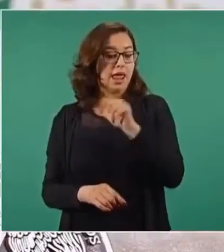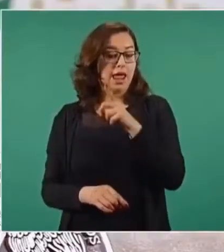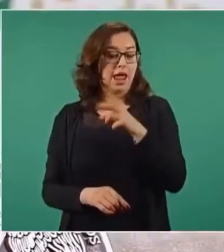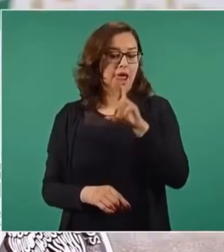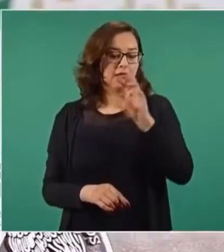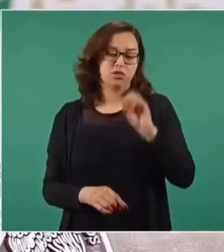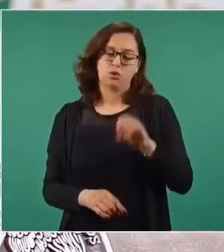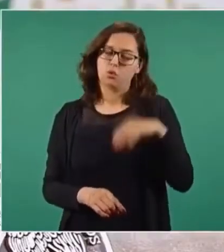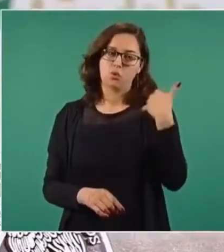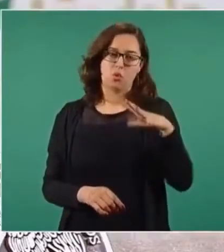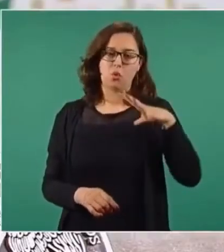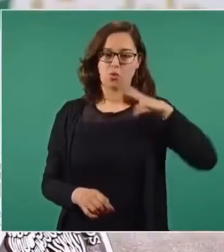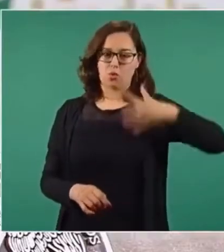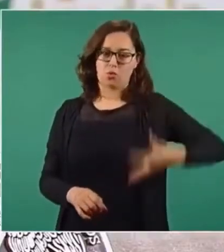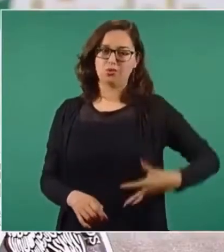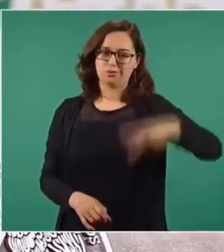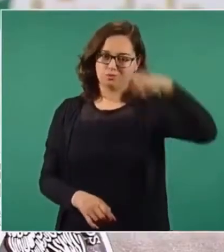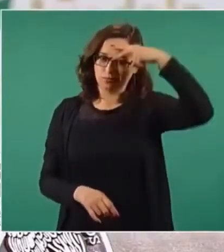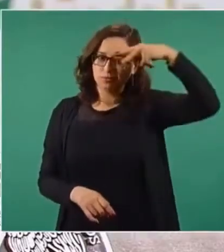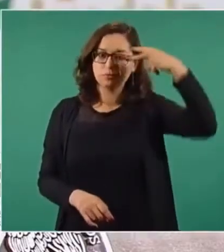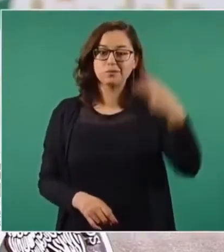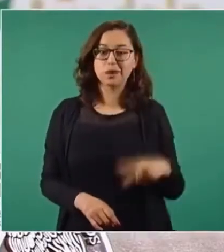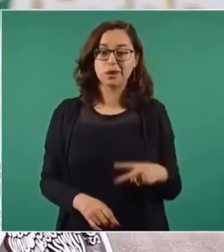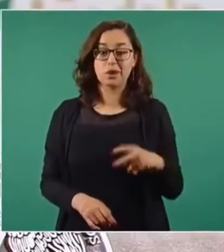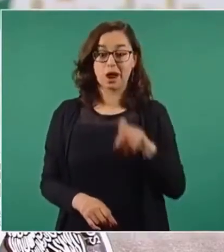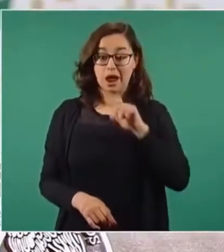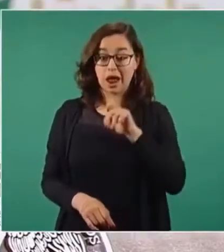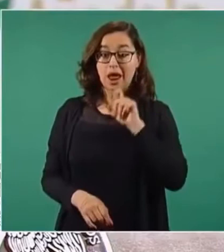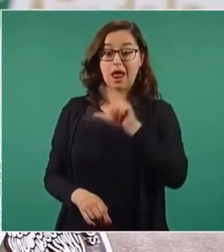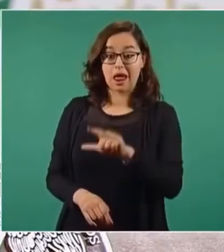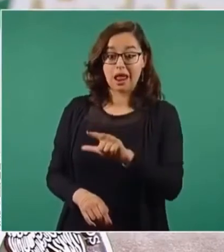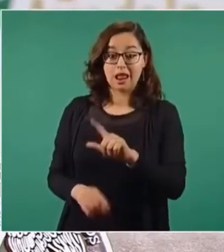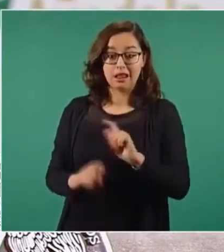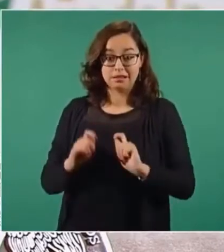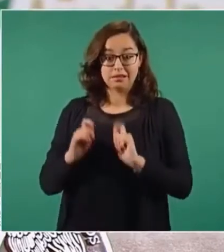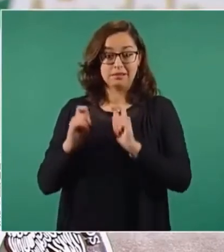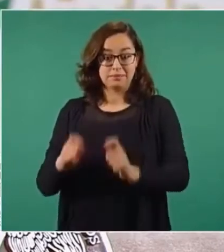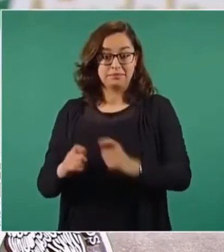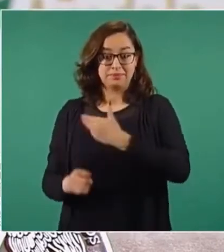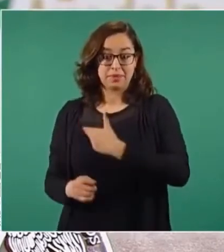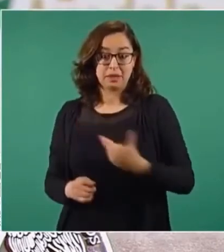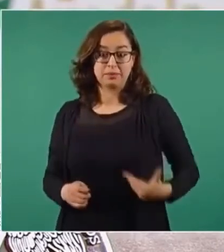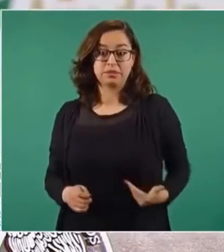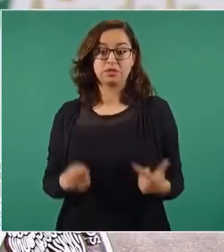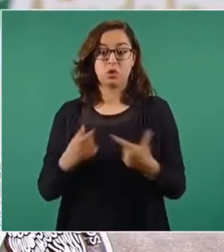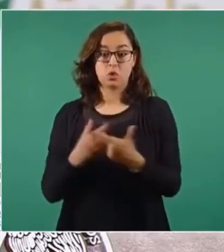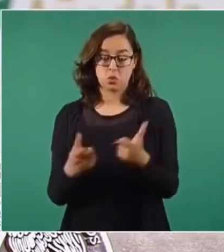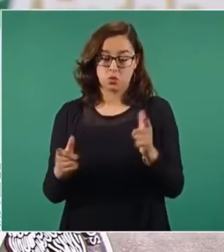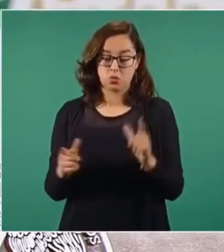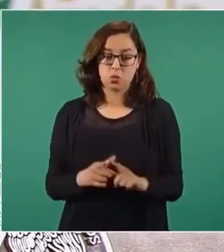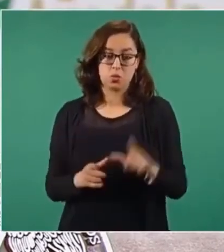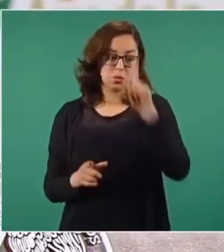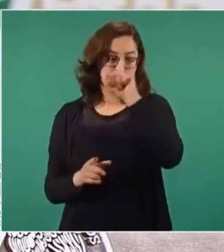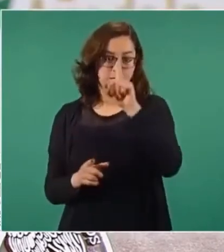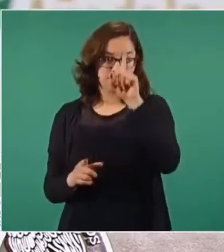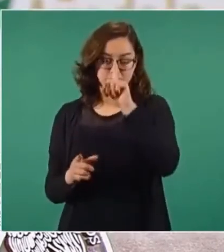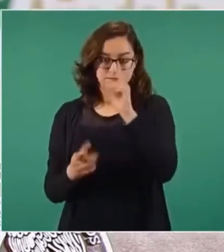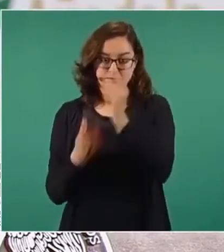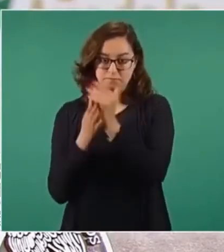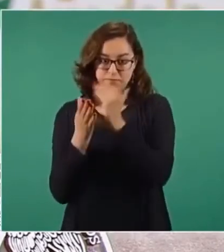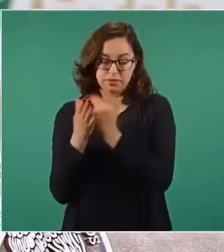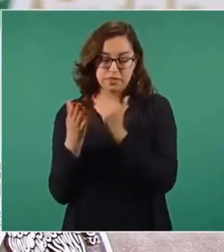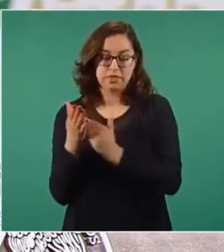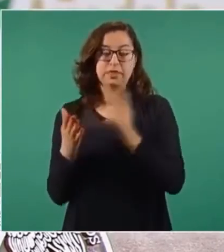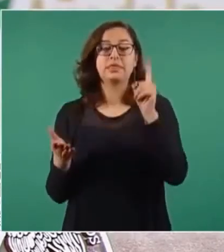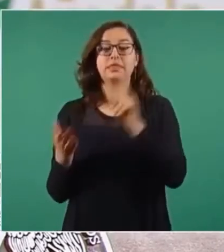mexicano en el tema de vacunación, quien es nada menos ni nada más que el presidente del Grupo de Asesoramiento Estratégico de la